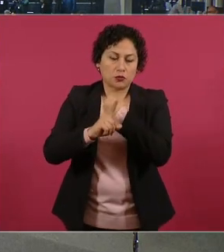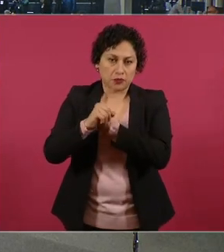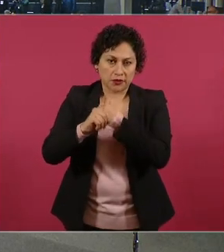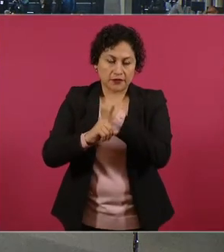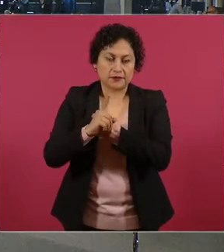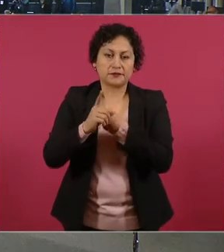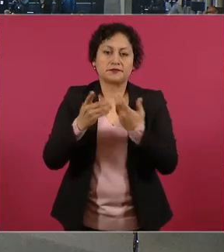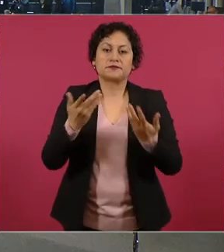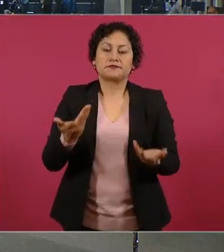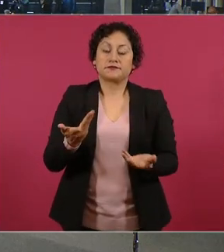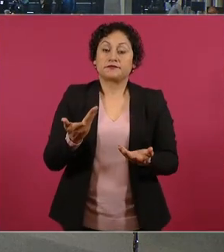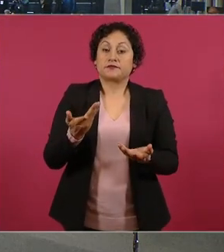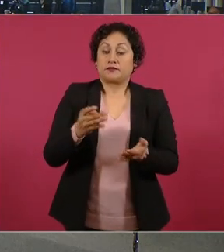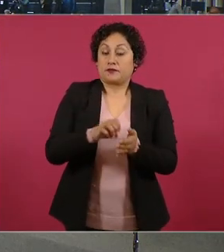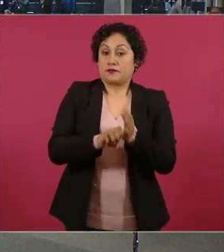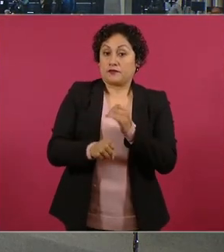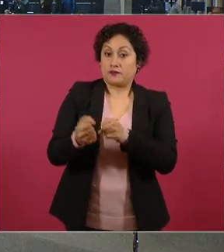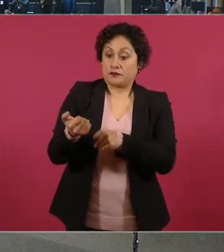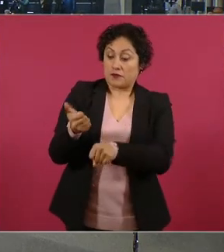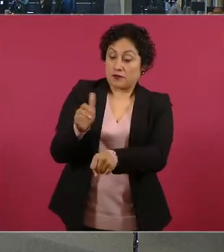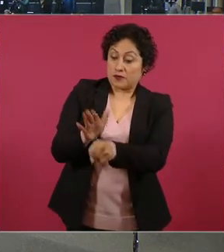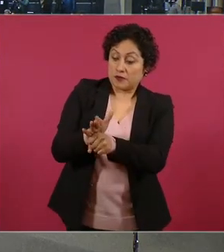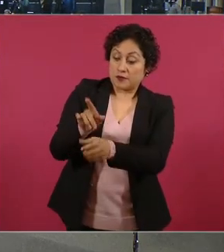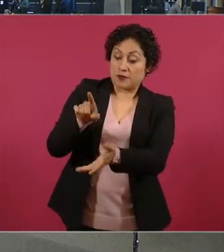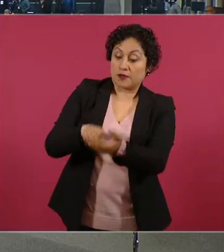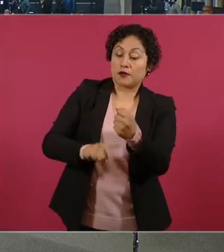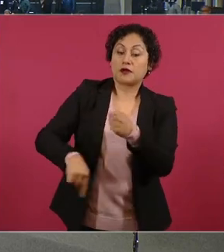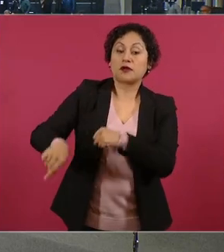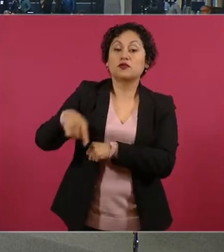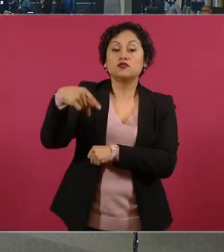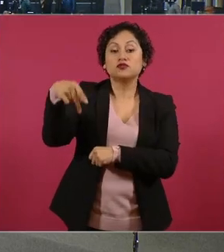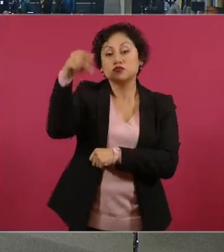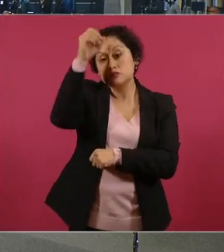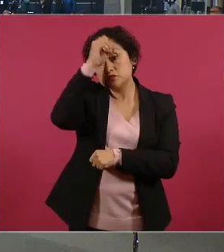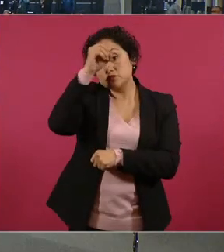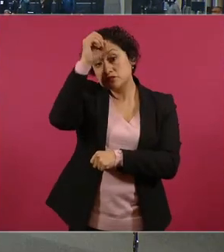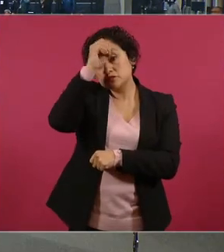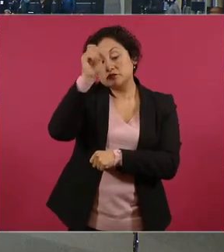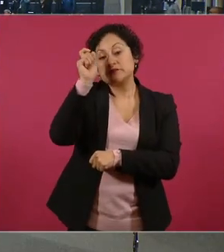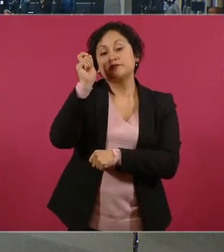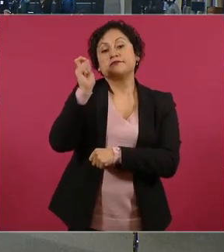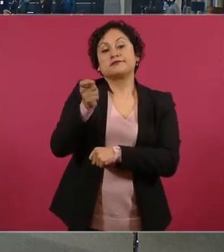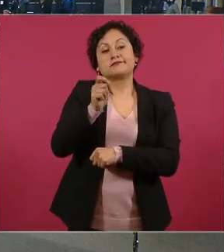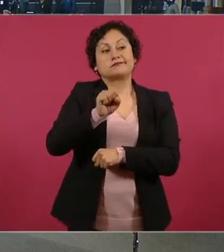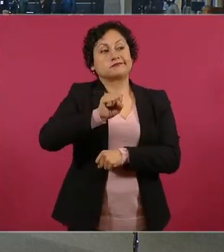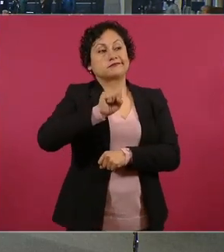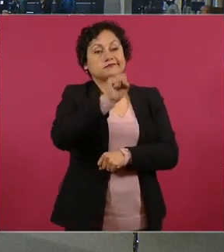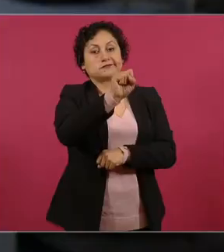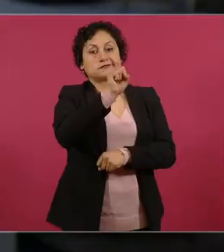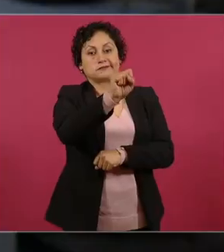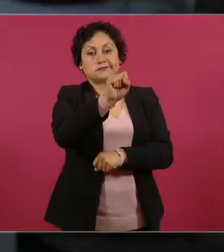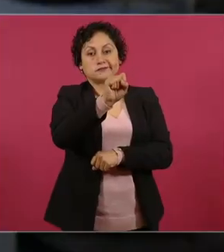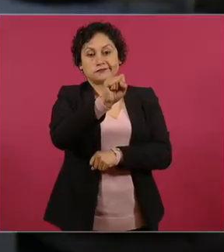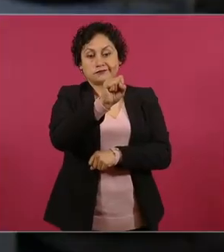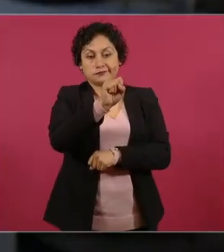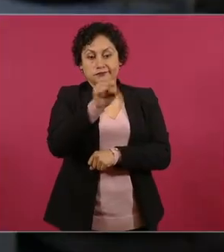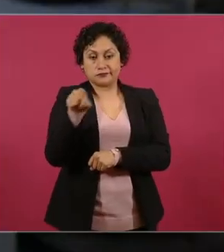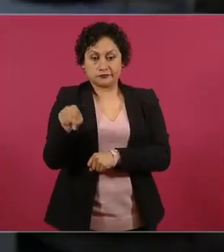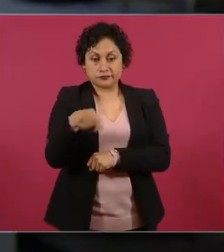Mientras la administración considera que el sindicato tiene